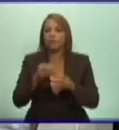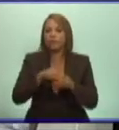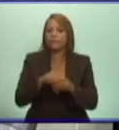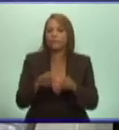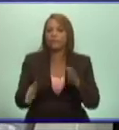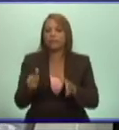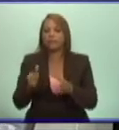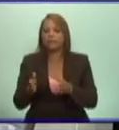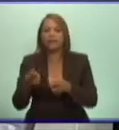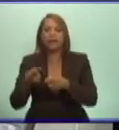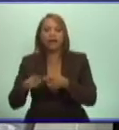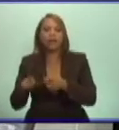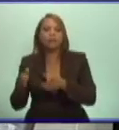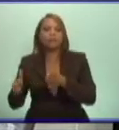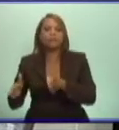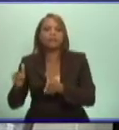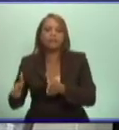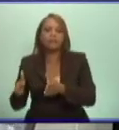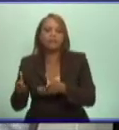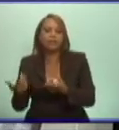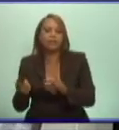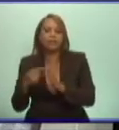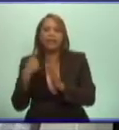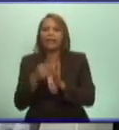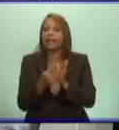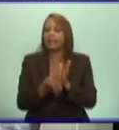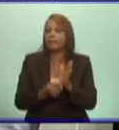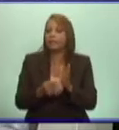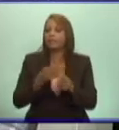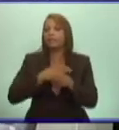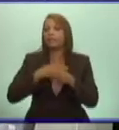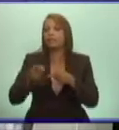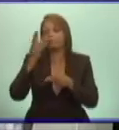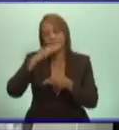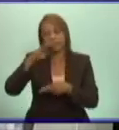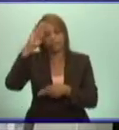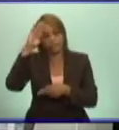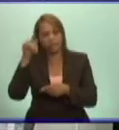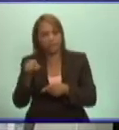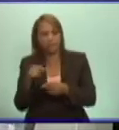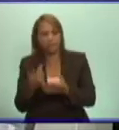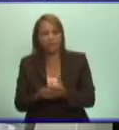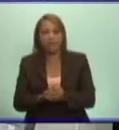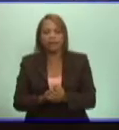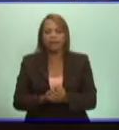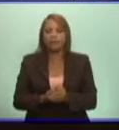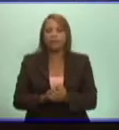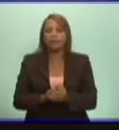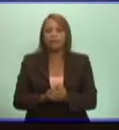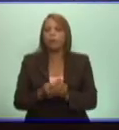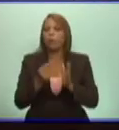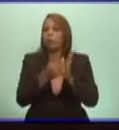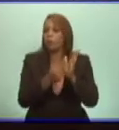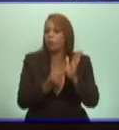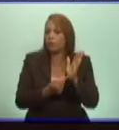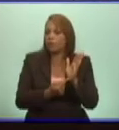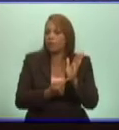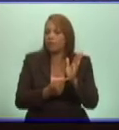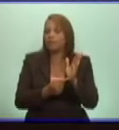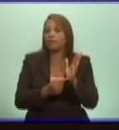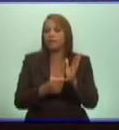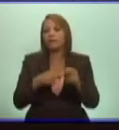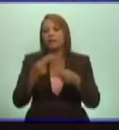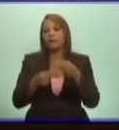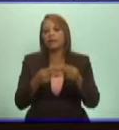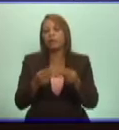otra sección tiene que ver con los elementos de la historia de nuestro país, que habíamos sugerido, para darle un orden lógico, organizarlo por los diferentes